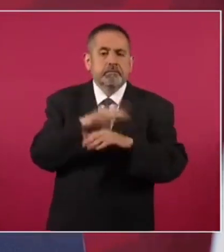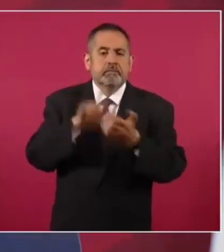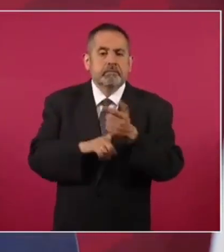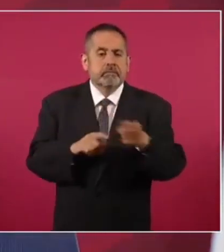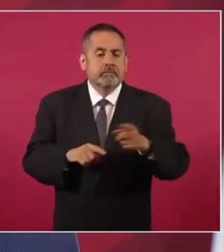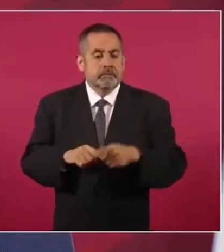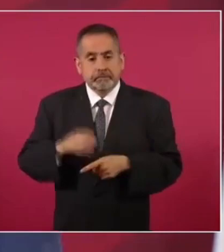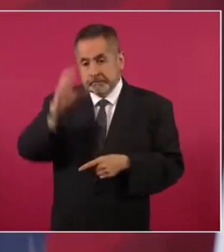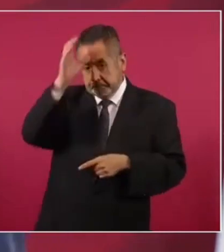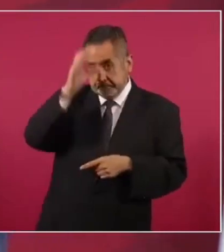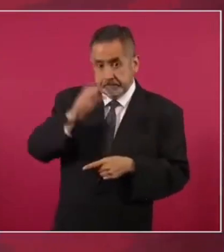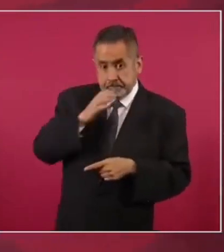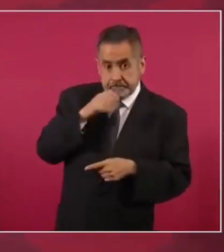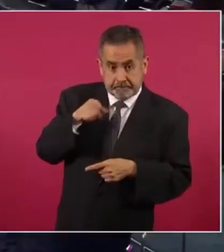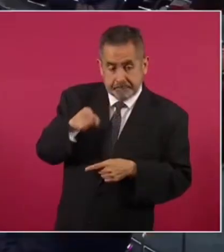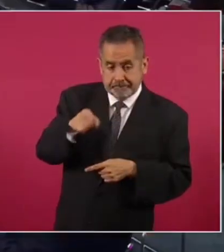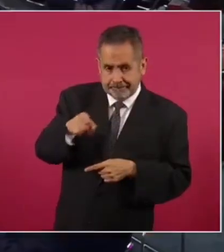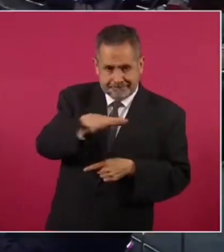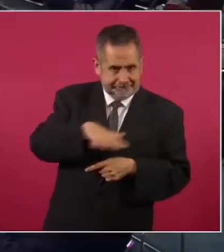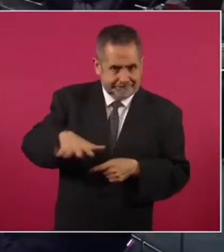en Coahuila